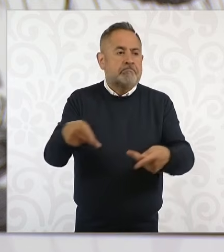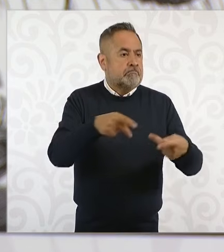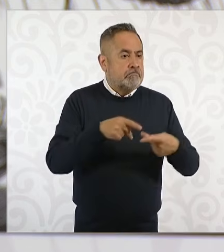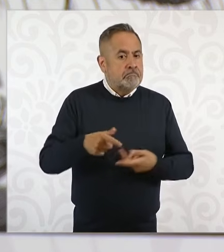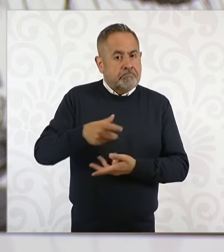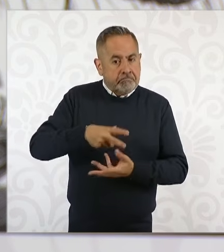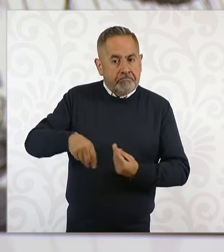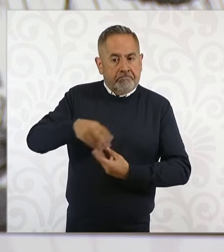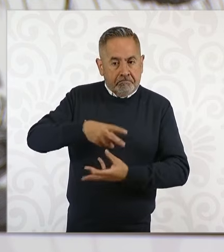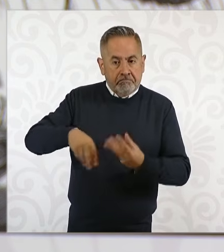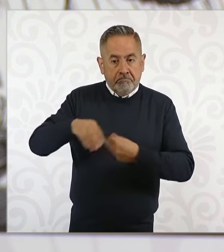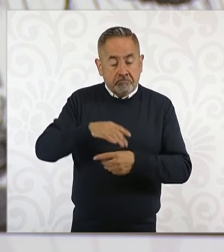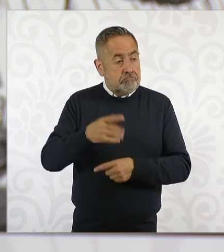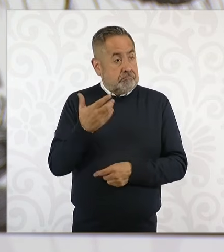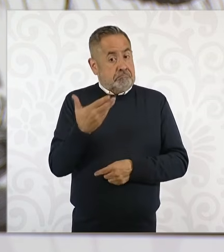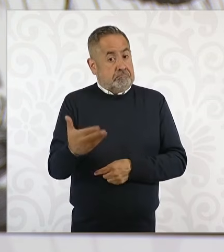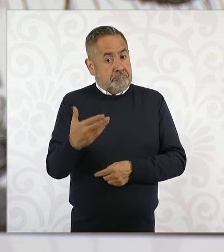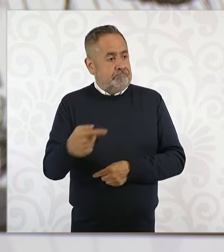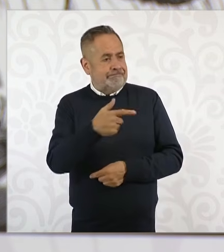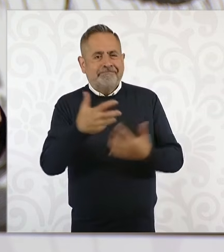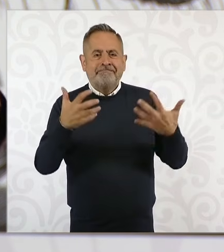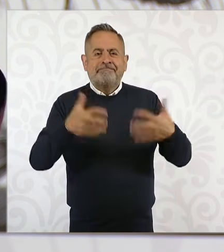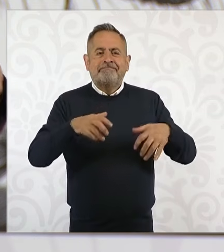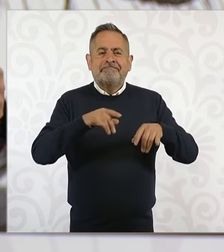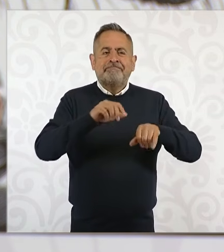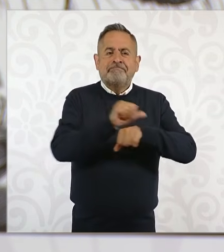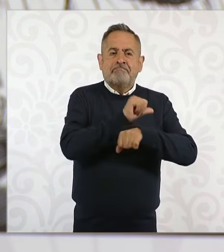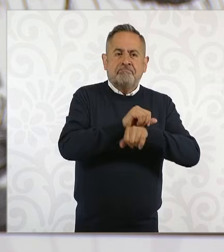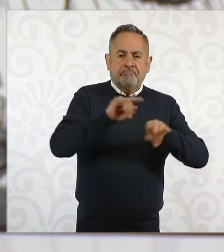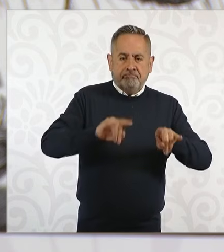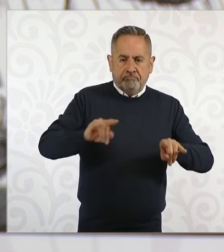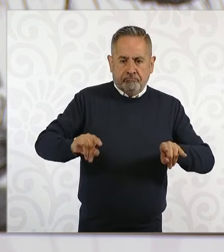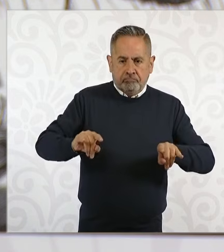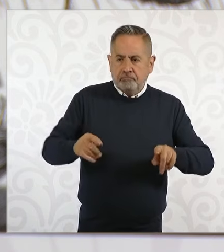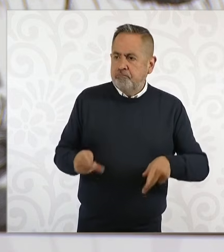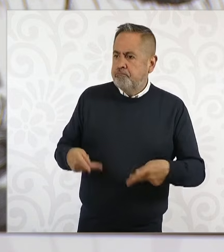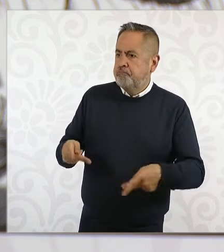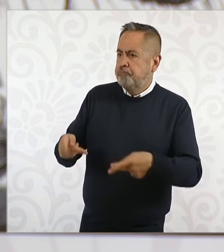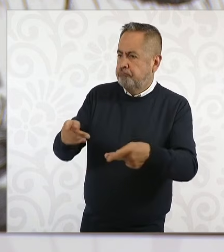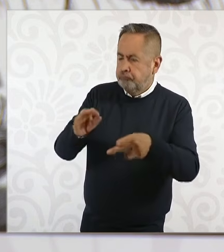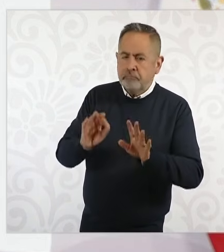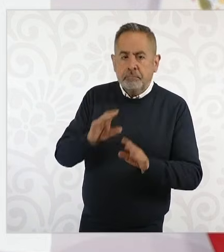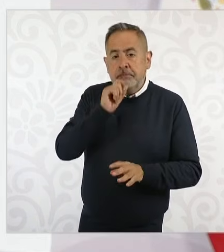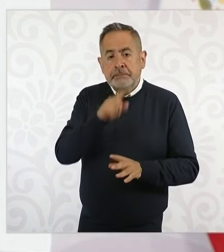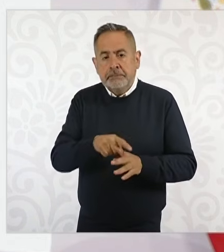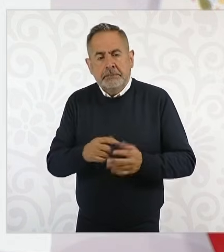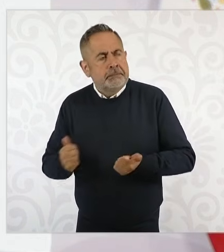mostrando particularmente la industria automotriz. Y también fortalecer la exportación.